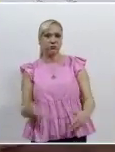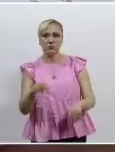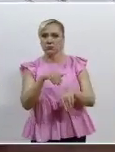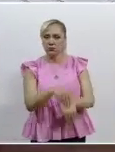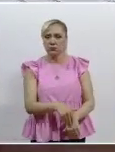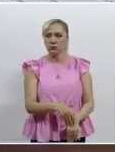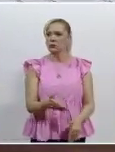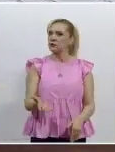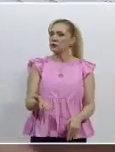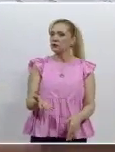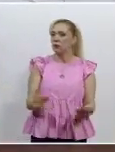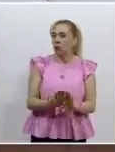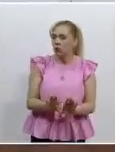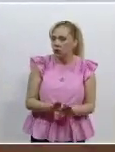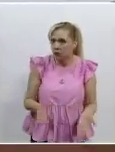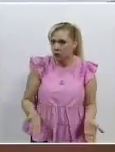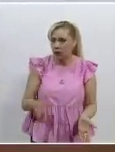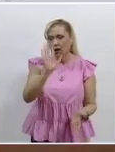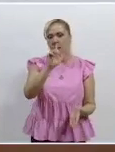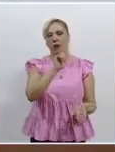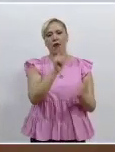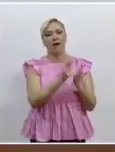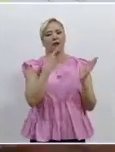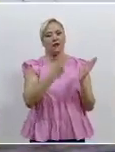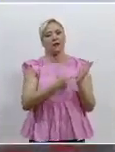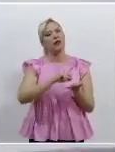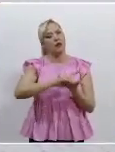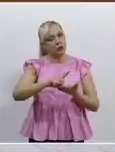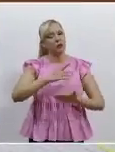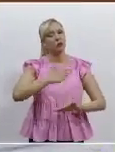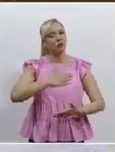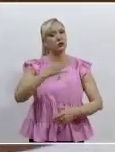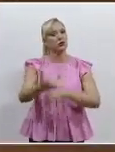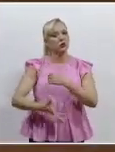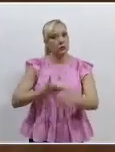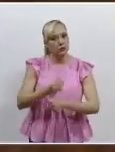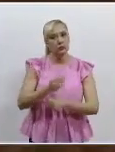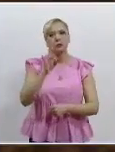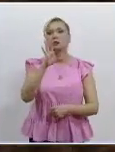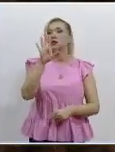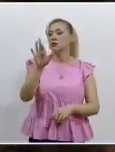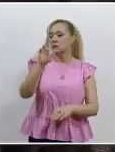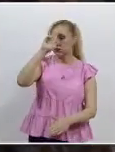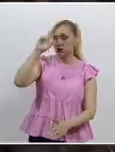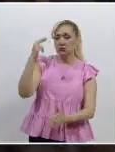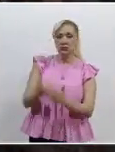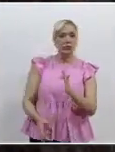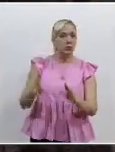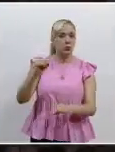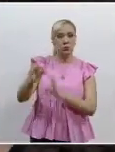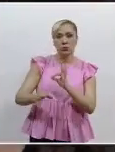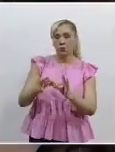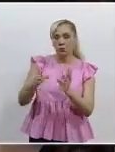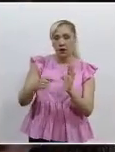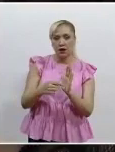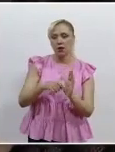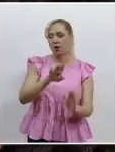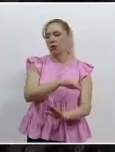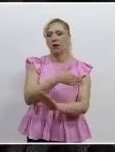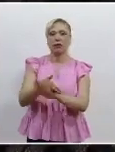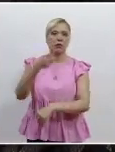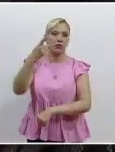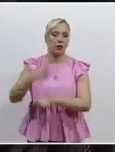la doctrina que ha desarrollado con relación al derecho a una justa indemnización para que proceda una condena por daños punitivos, es necesario